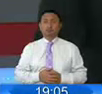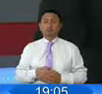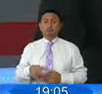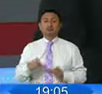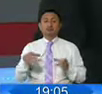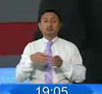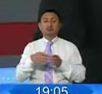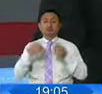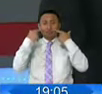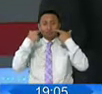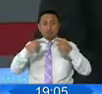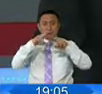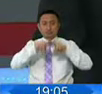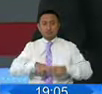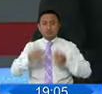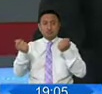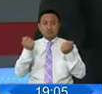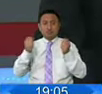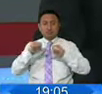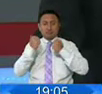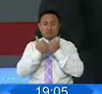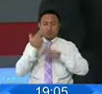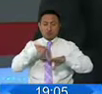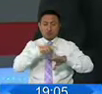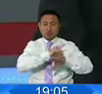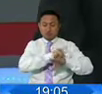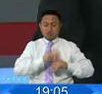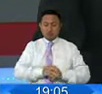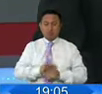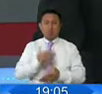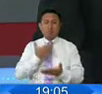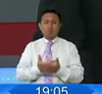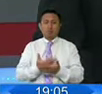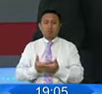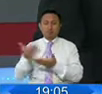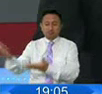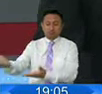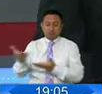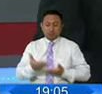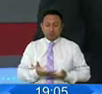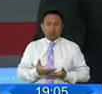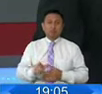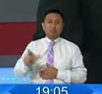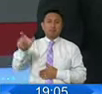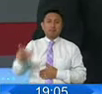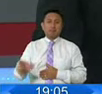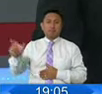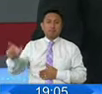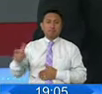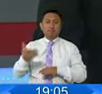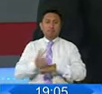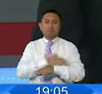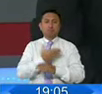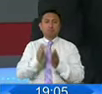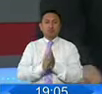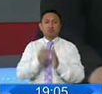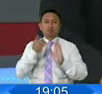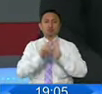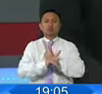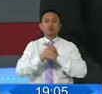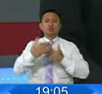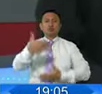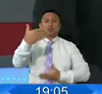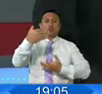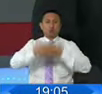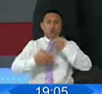La Comisión de Fiscalización y Control Político de la Asamblea Nacional recibió las pruebas de cargo por parte de los interpelantes de la denuncia de juicio